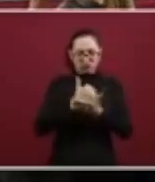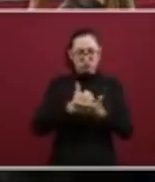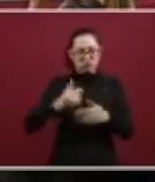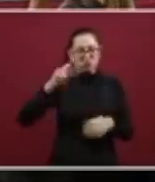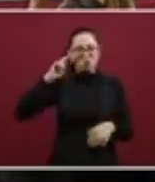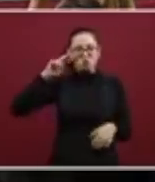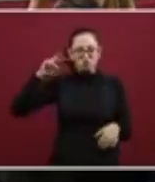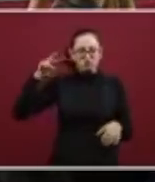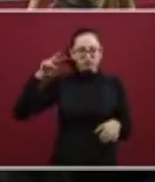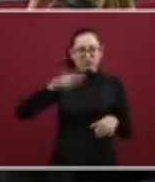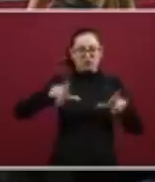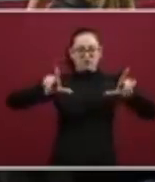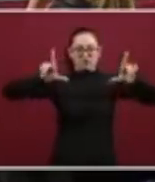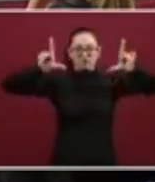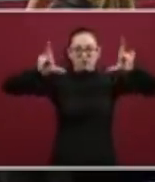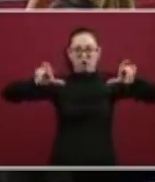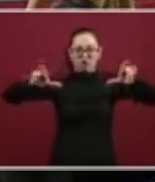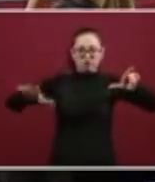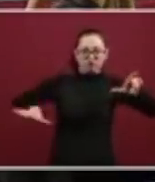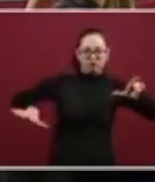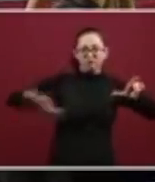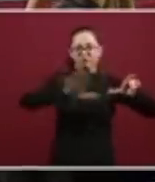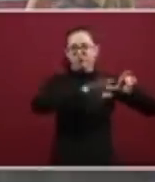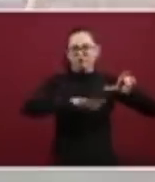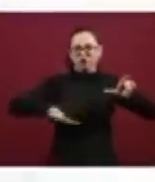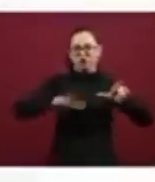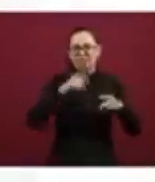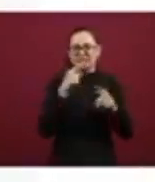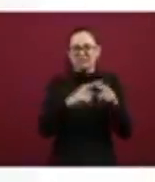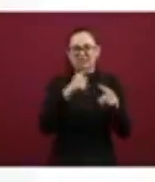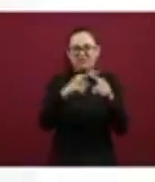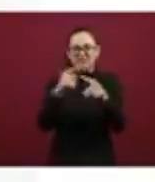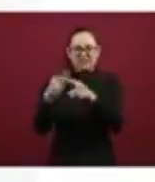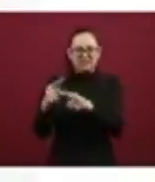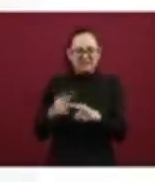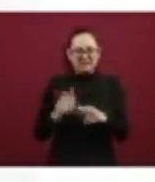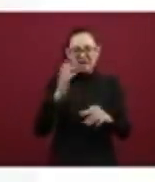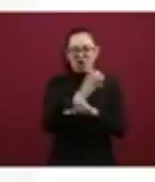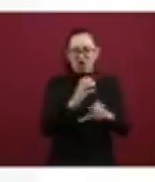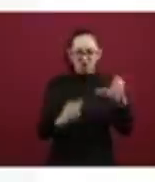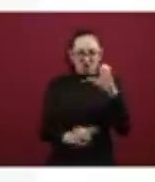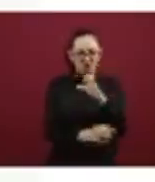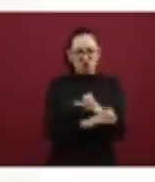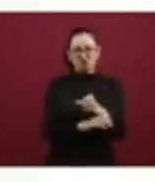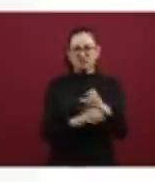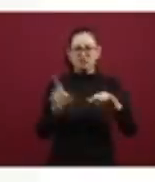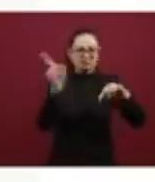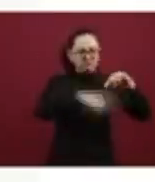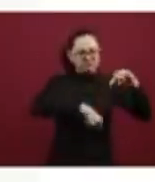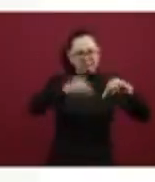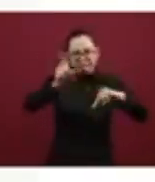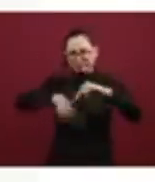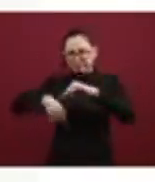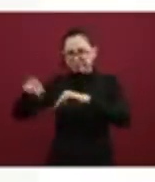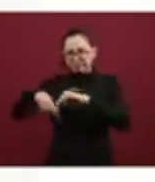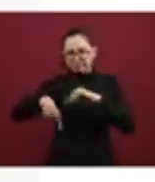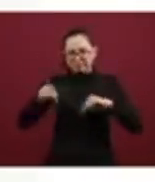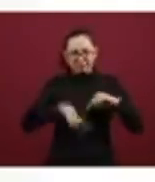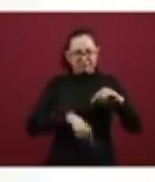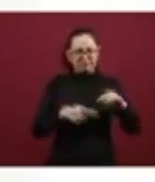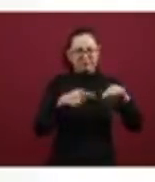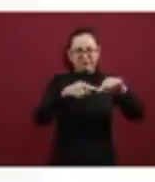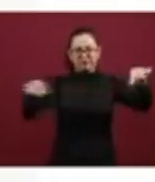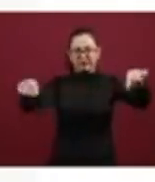la vegetación o de todos los objetos que están sobre la superficie, permite identificar, este es un polígono de